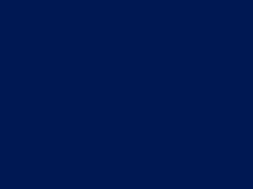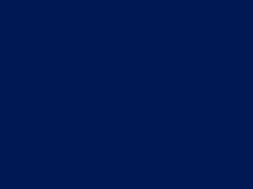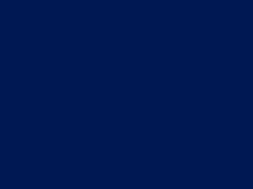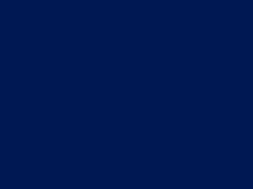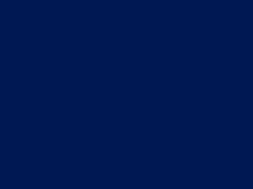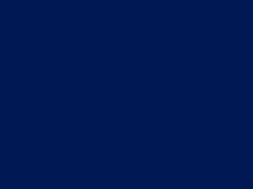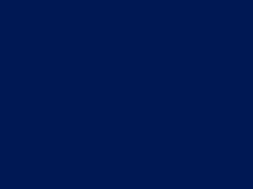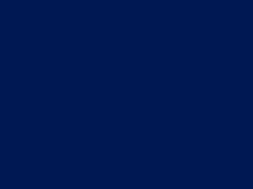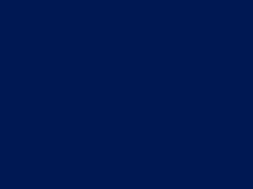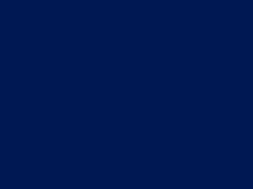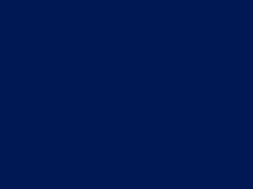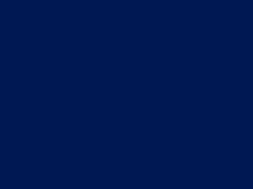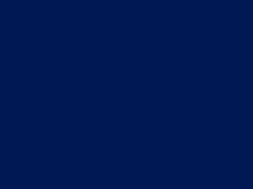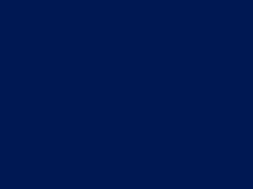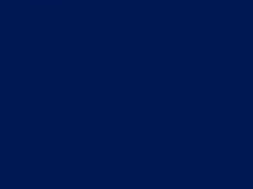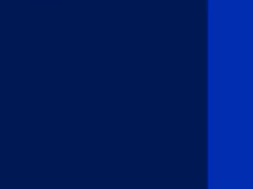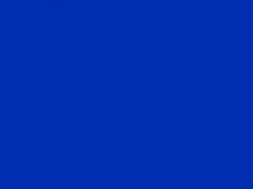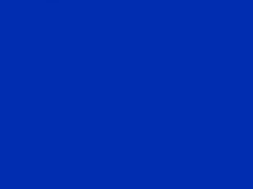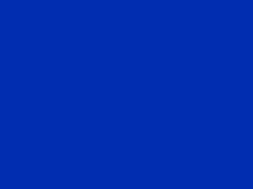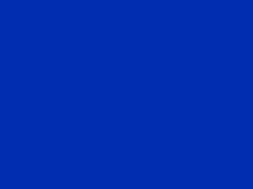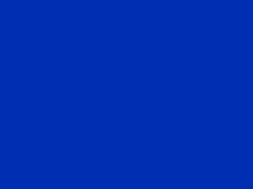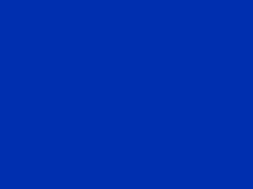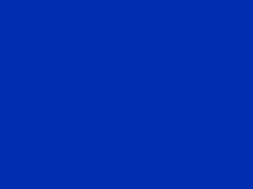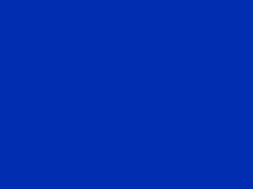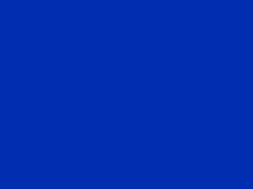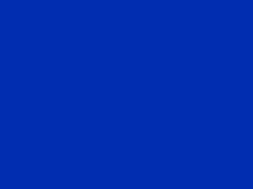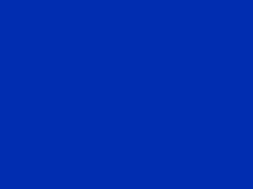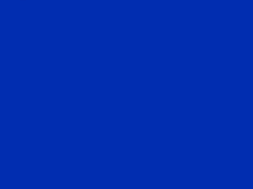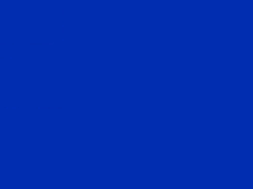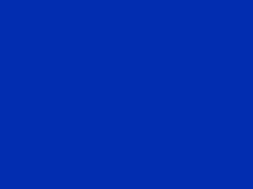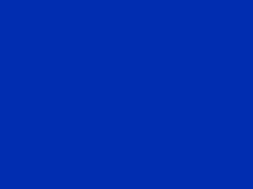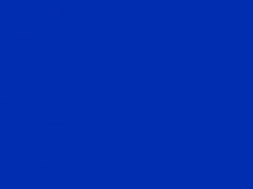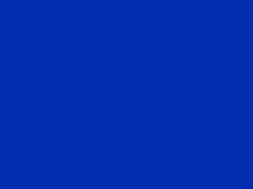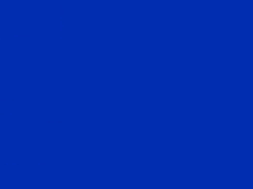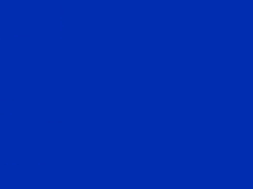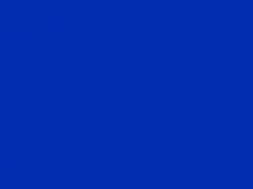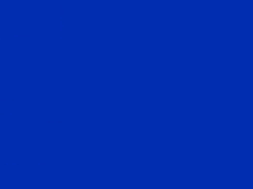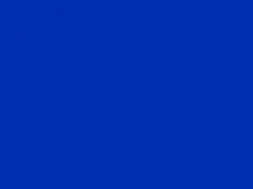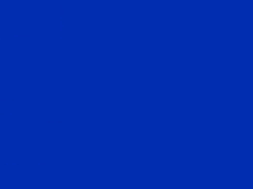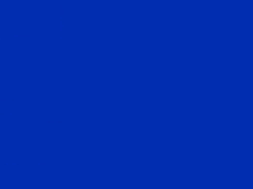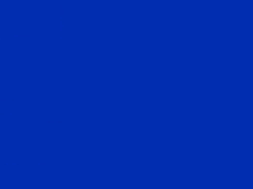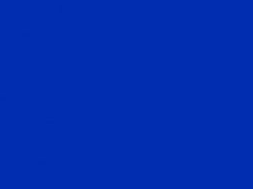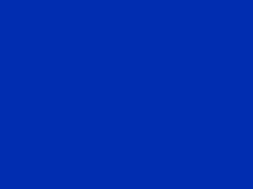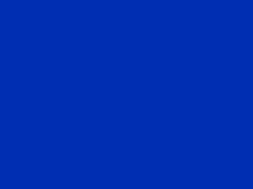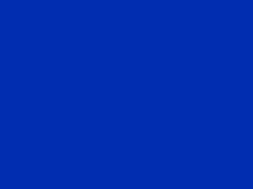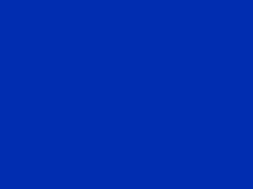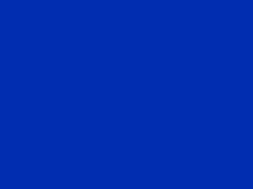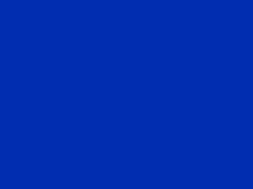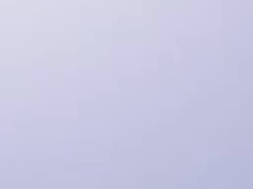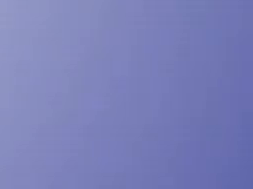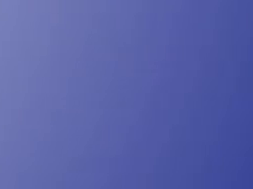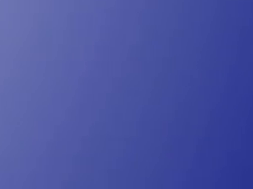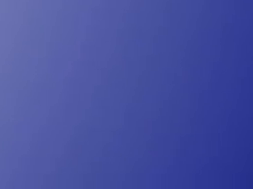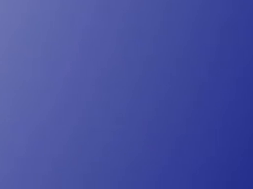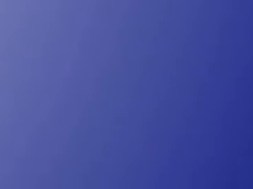segura que garantice la privacidad familiar. El Estado promoverá la realización de este